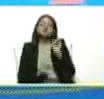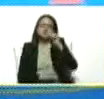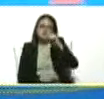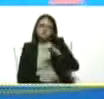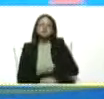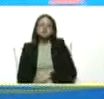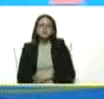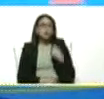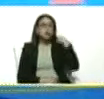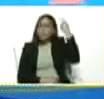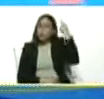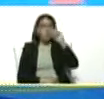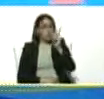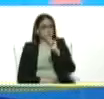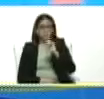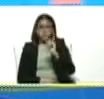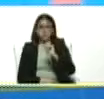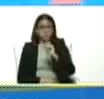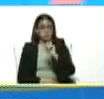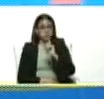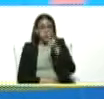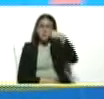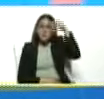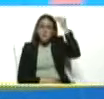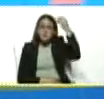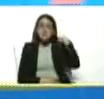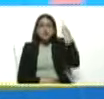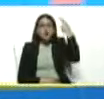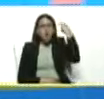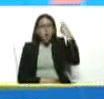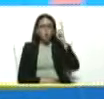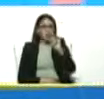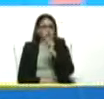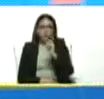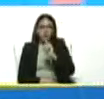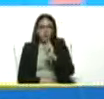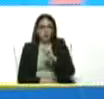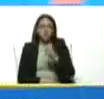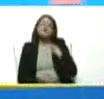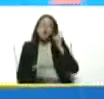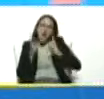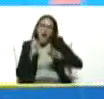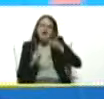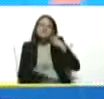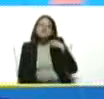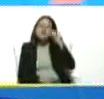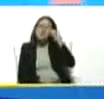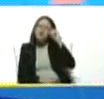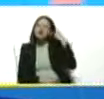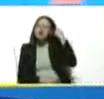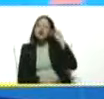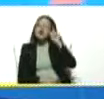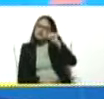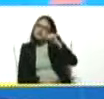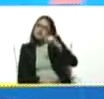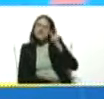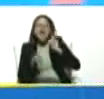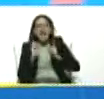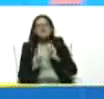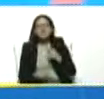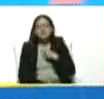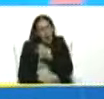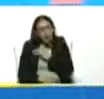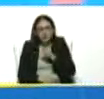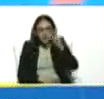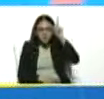No estoy loco, no vayan a creer. Tengo un nivel de locura, sí, lo acepto, un poquito de locura. Como dije ayer